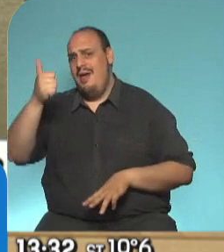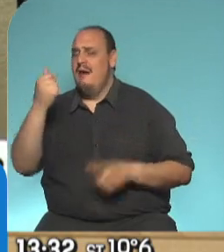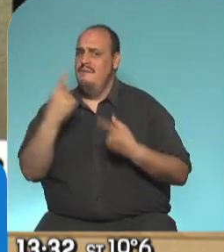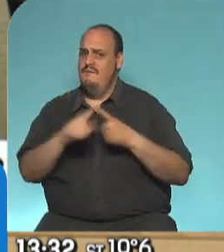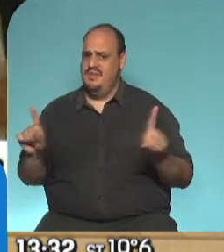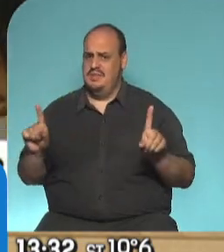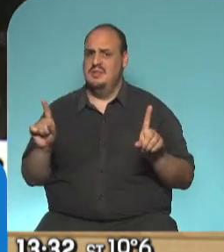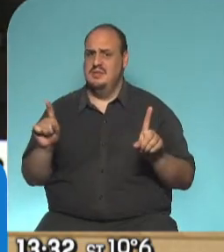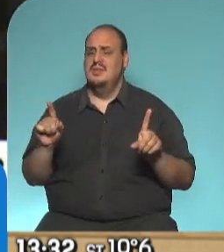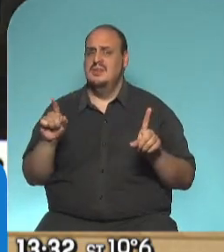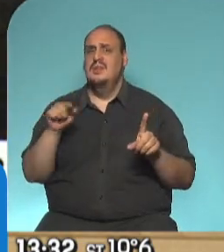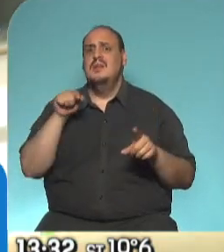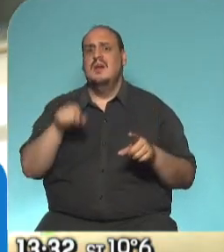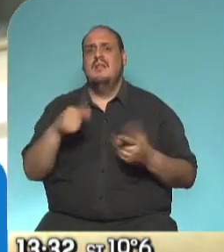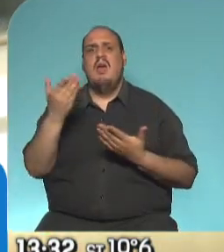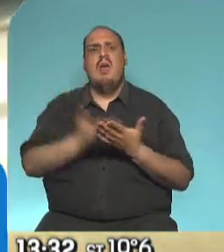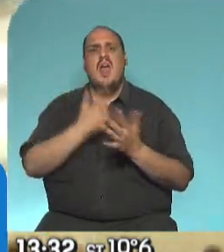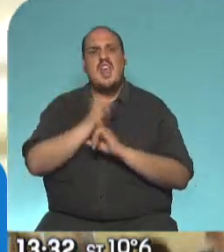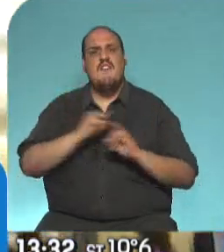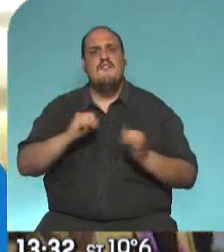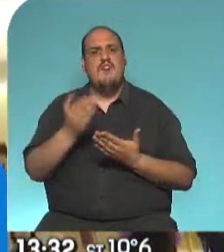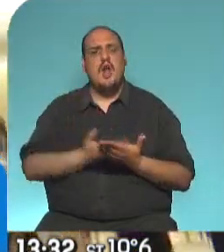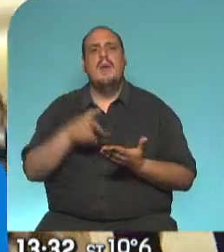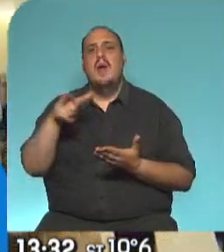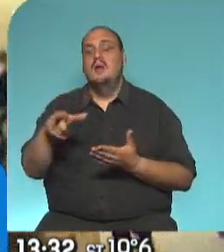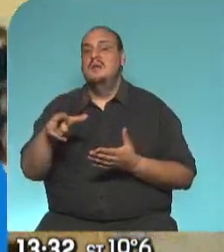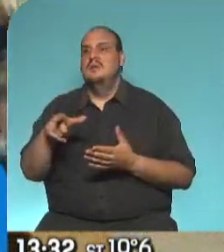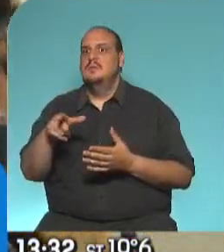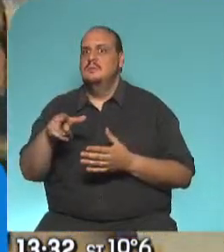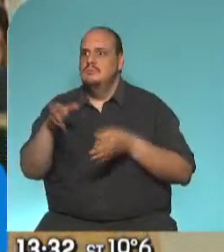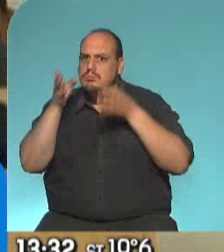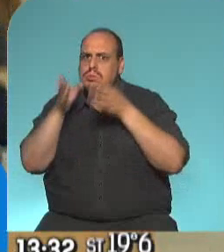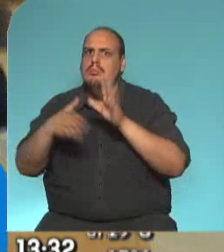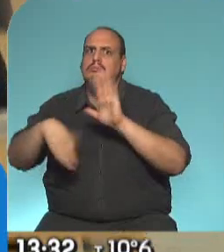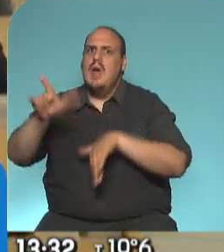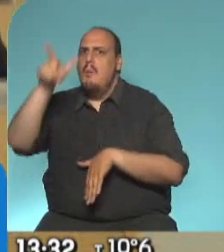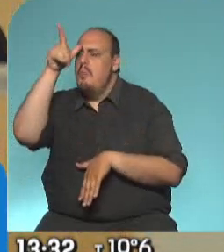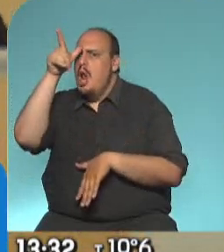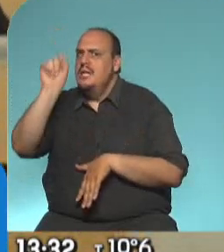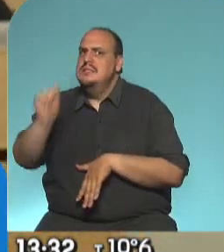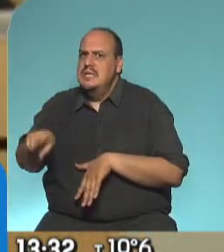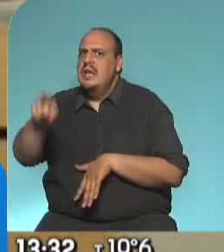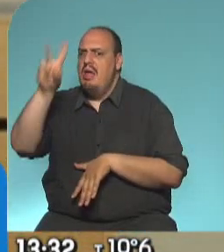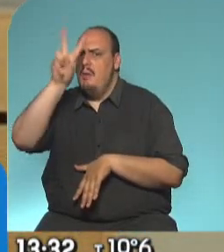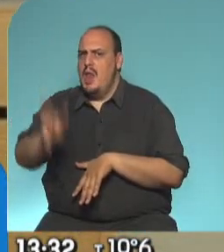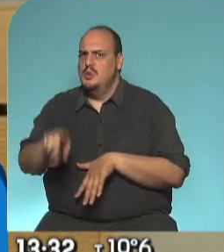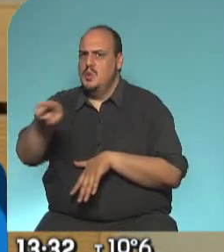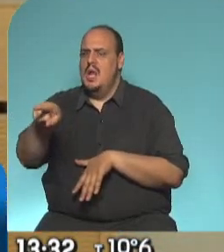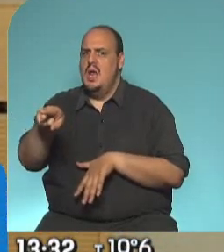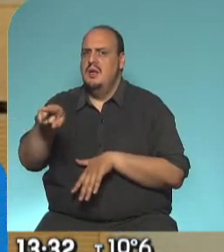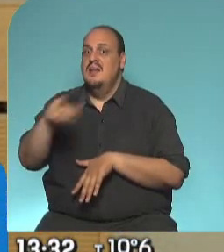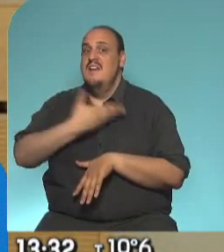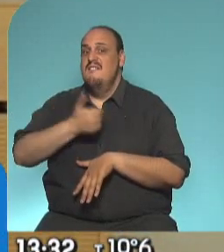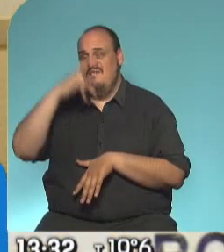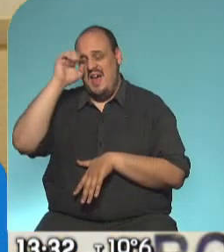Y hace mucho hincapié este informe en el rol de las FAES, de las Fuerzas de Acciones Especiales, unas fuerzas que fueron activadas en